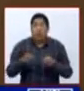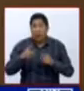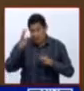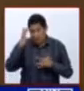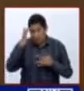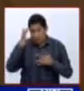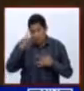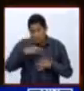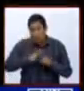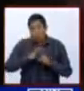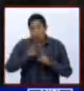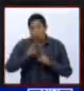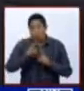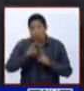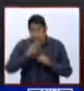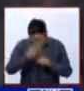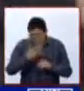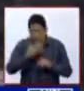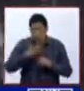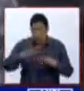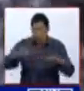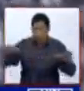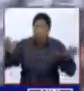ejemplo, que tiene fiebre.